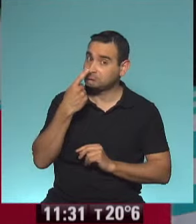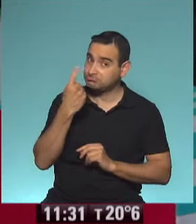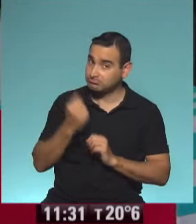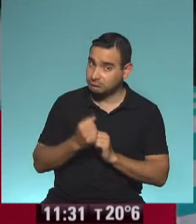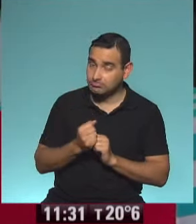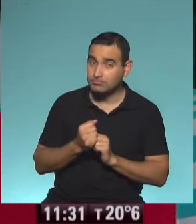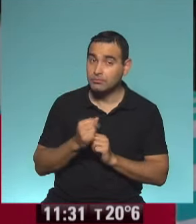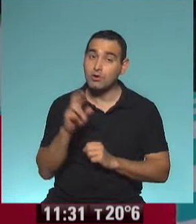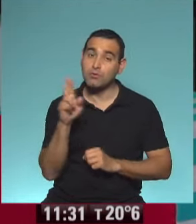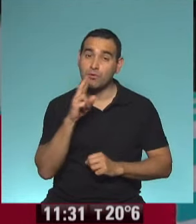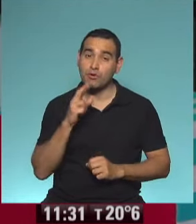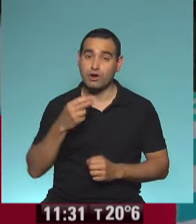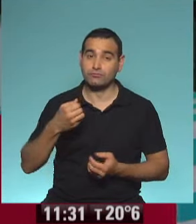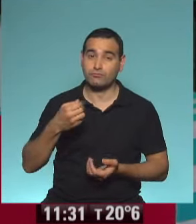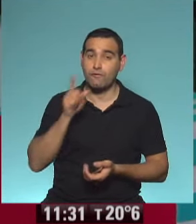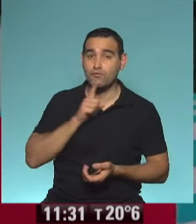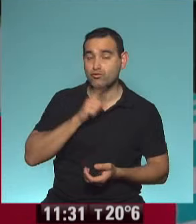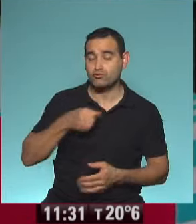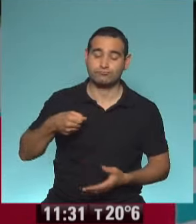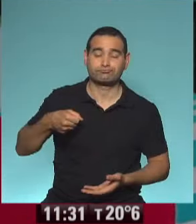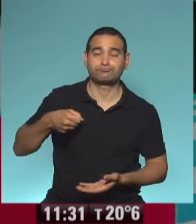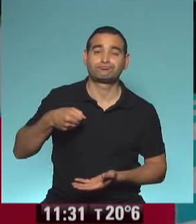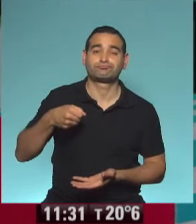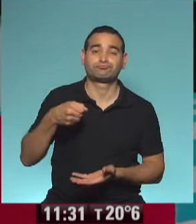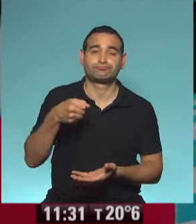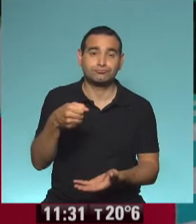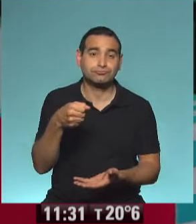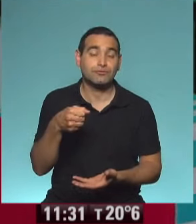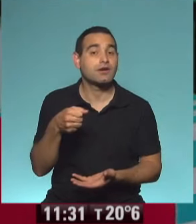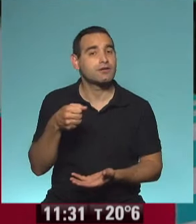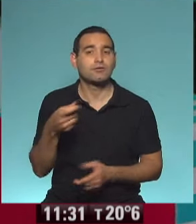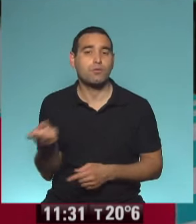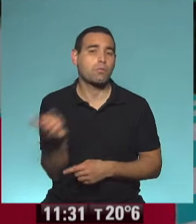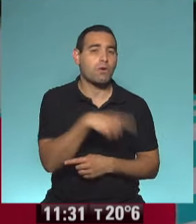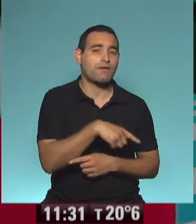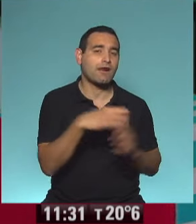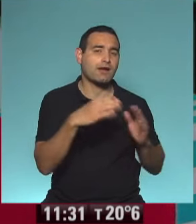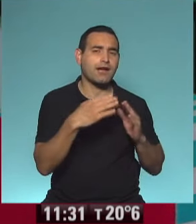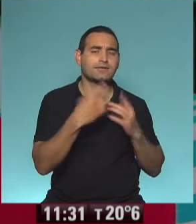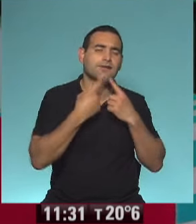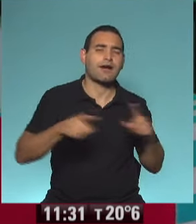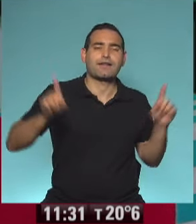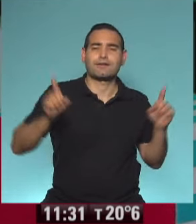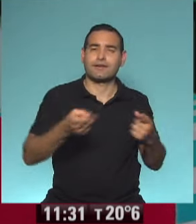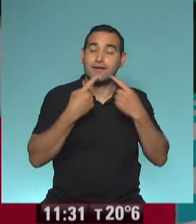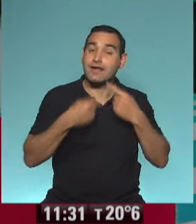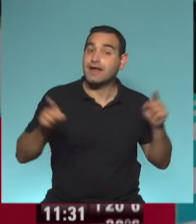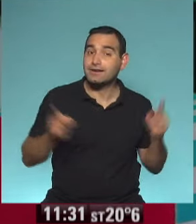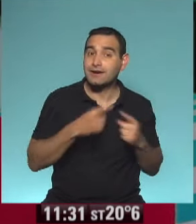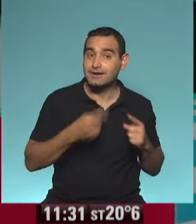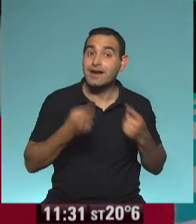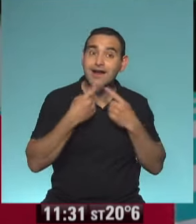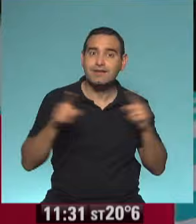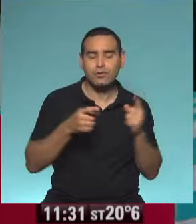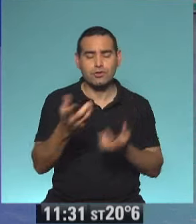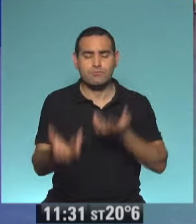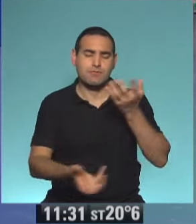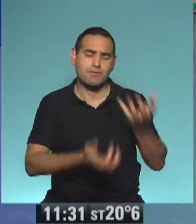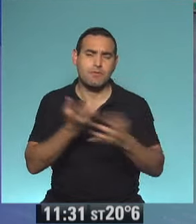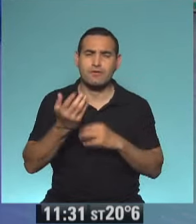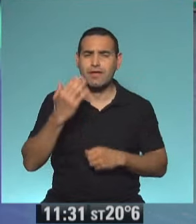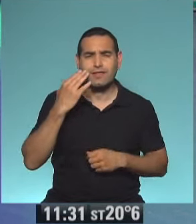Cargada de ciruelas y nueces, con bastante azúcar y harina en su canasto, regresó a la casa cantando una canción. Y cantando, cocinó toda la